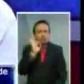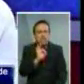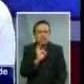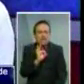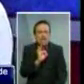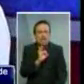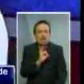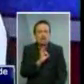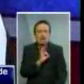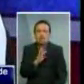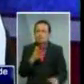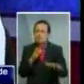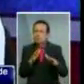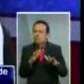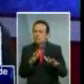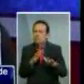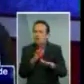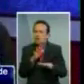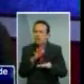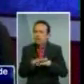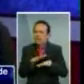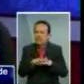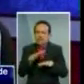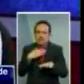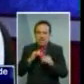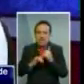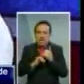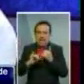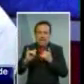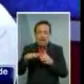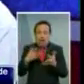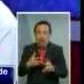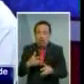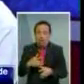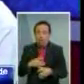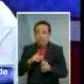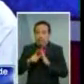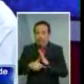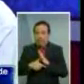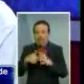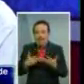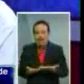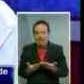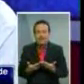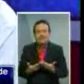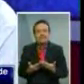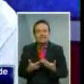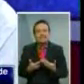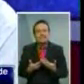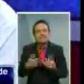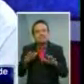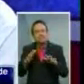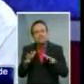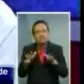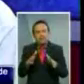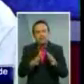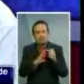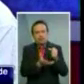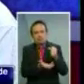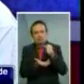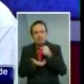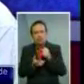yo te diría, del orden, déjame hacer las matemáticas, yo como ingeniero era más rápido antes, ahora es más lento, pero del orden del